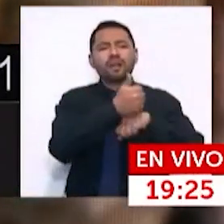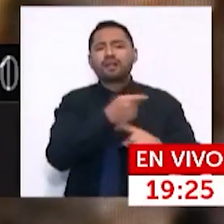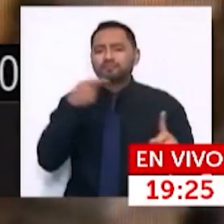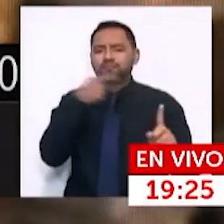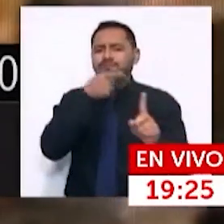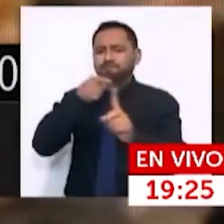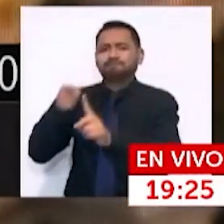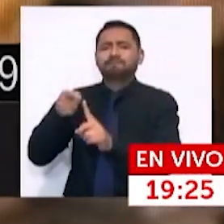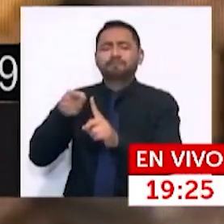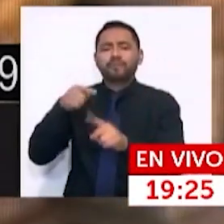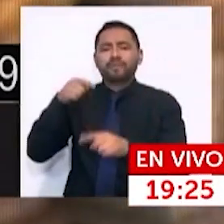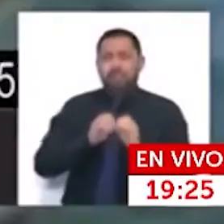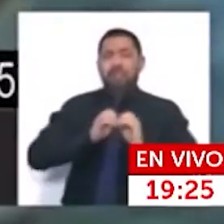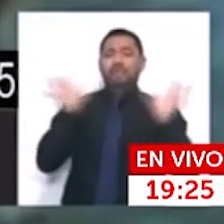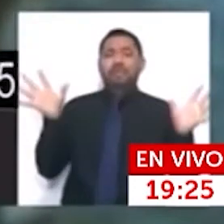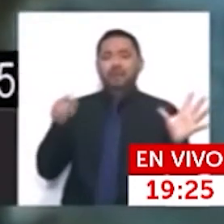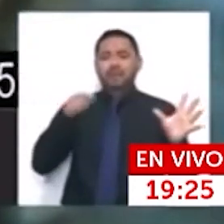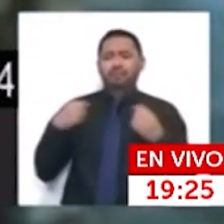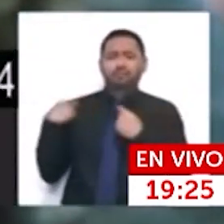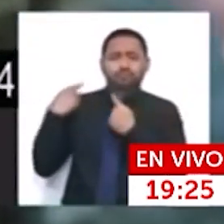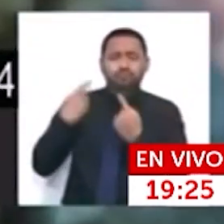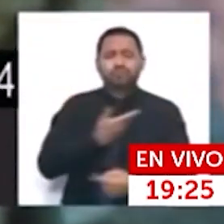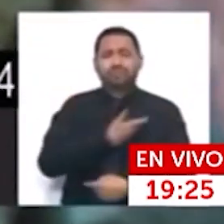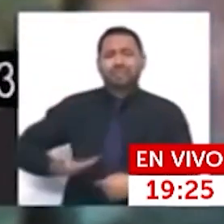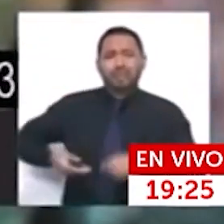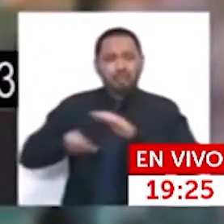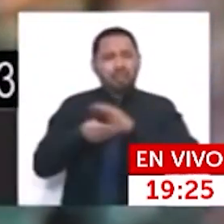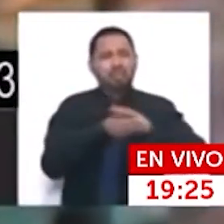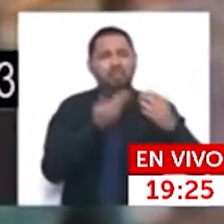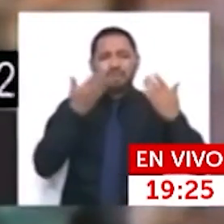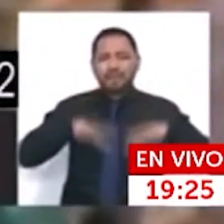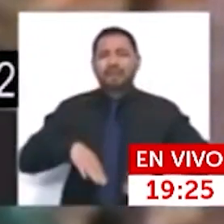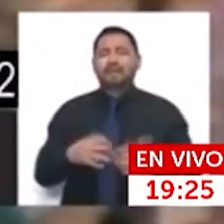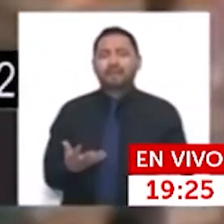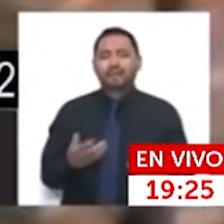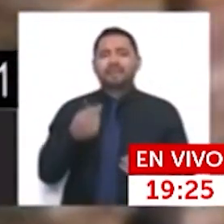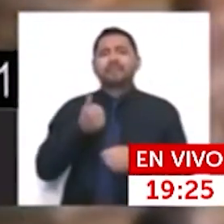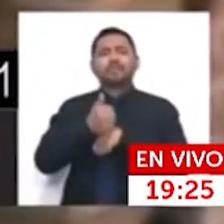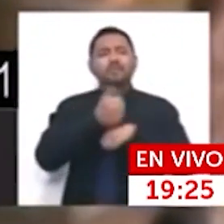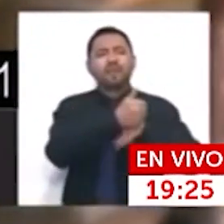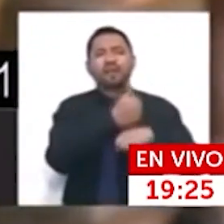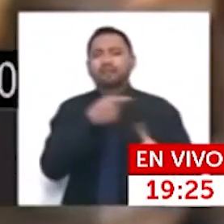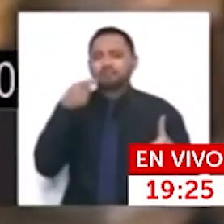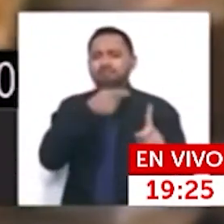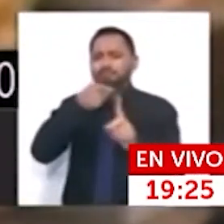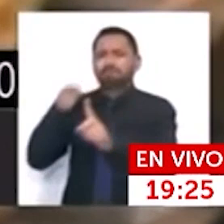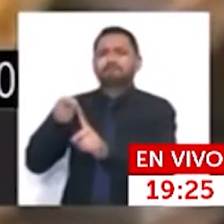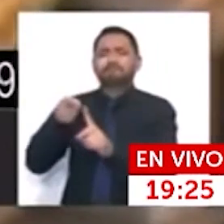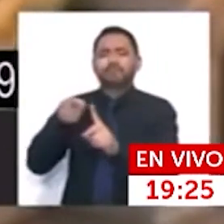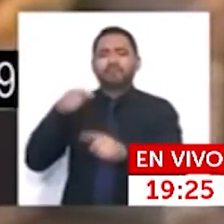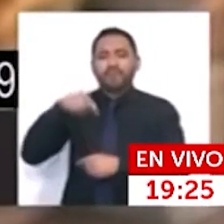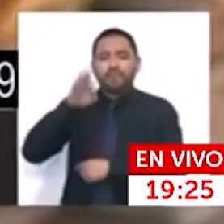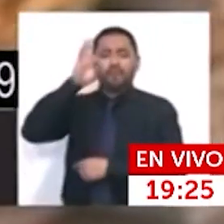rupo estado ante su pueblo pero esto tiene culpables directos el fujimorismo con 10 años de gobierno